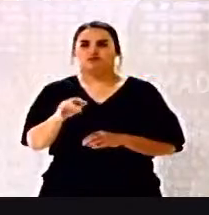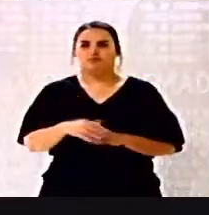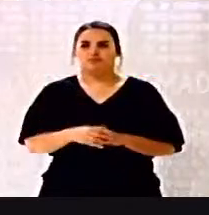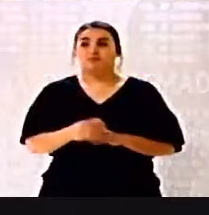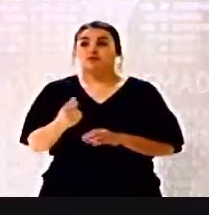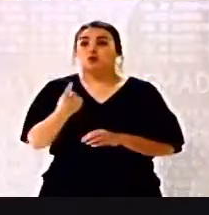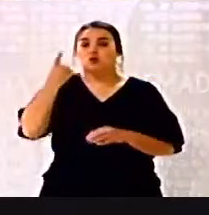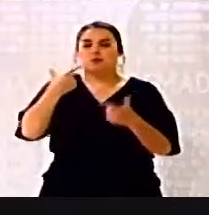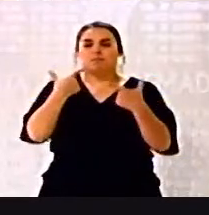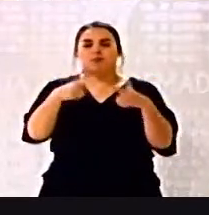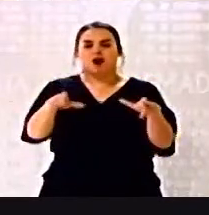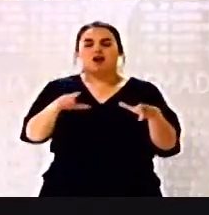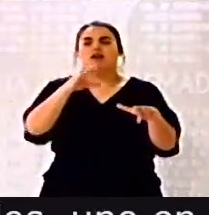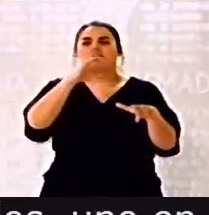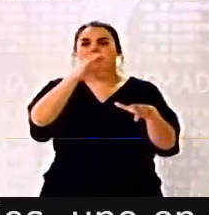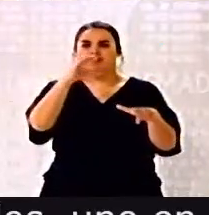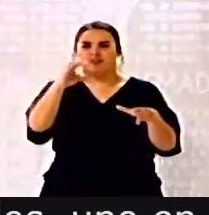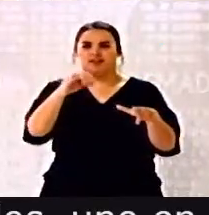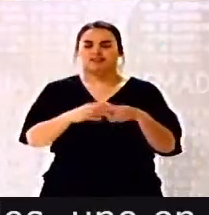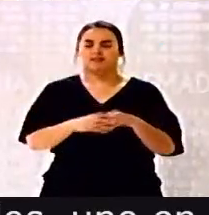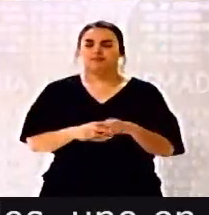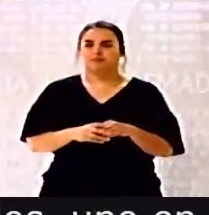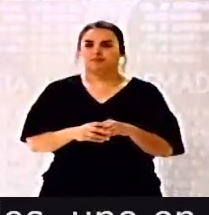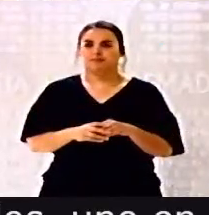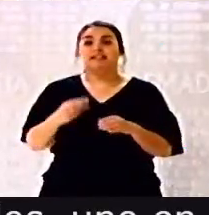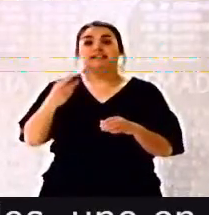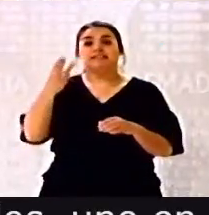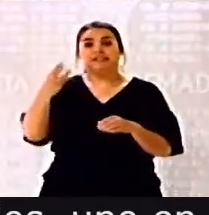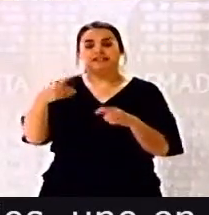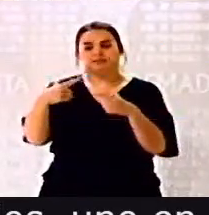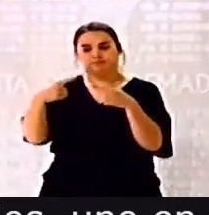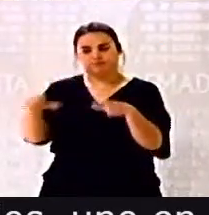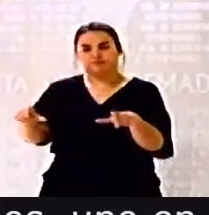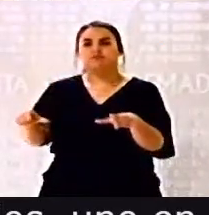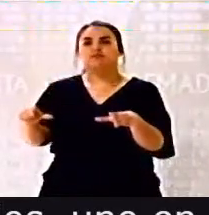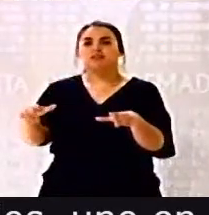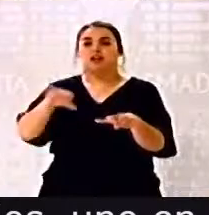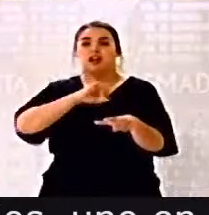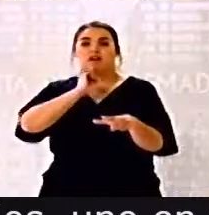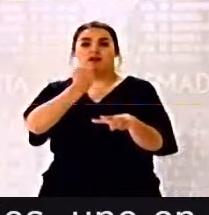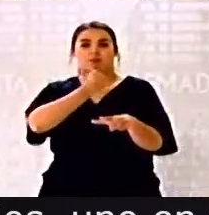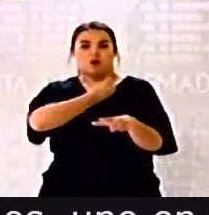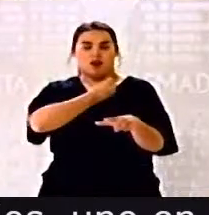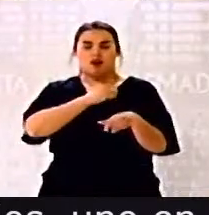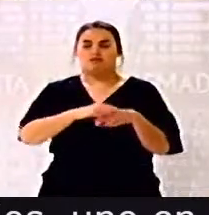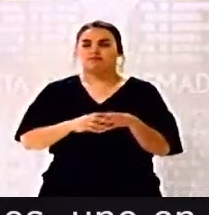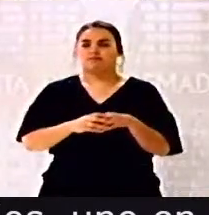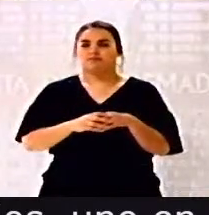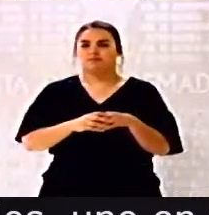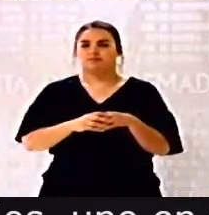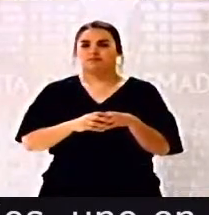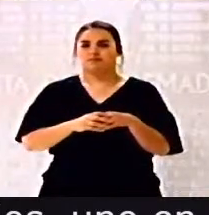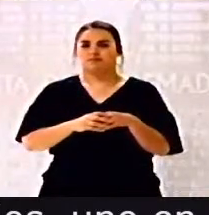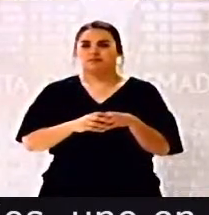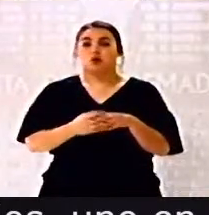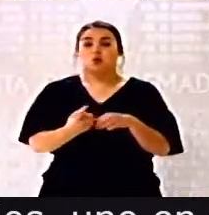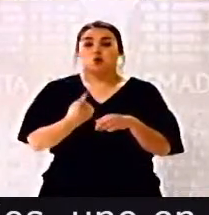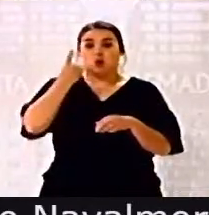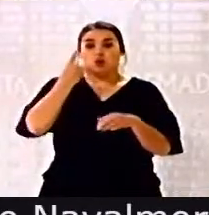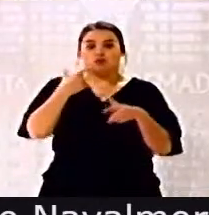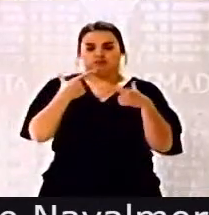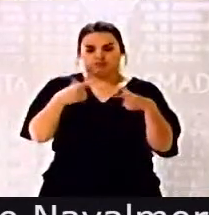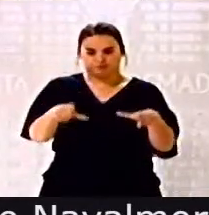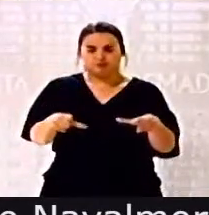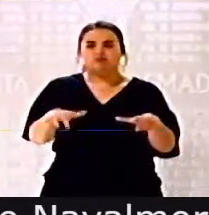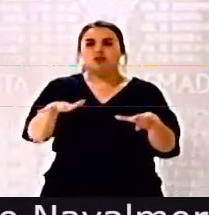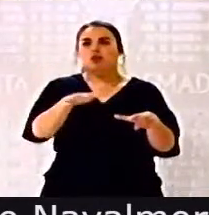1 en el área de salud de Cáceres, 3 en el área de salud de Navalmoral de la Mata y 1 en el